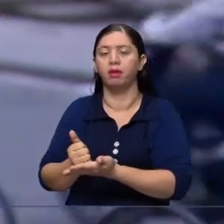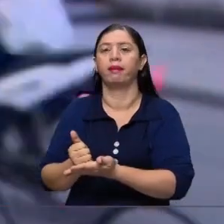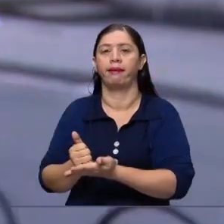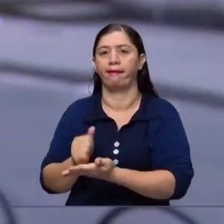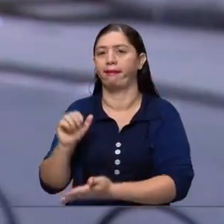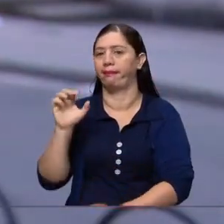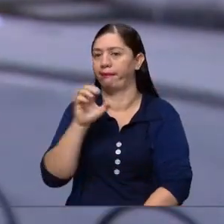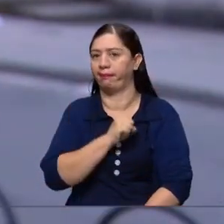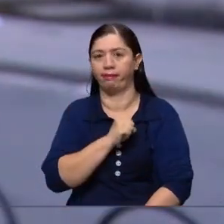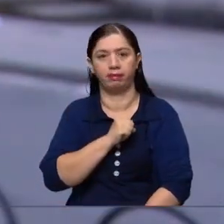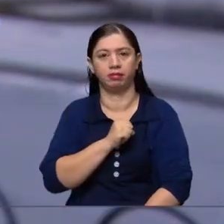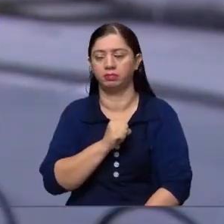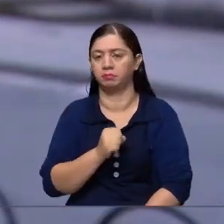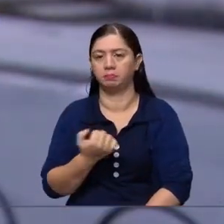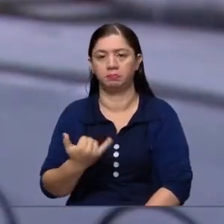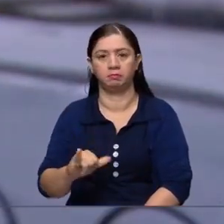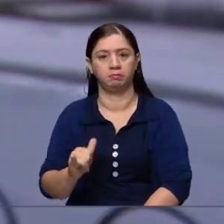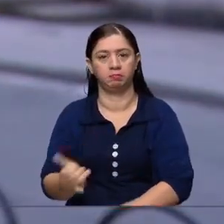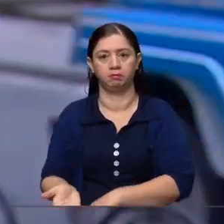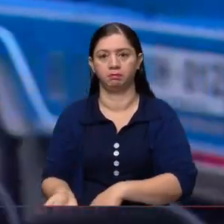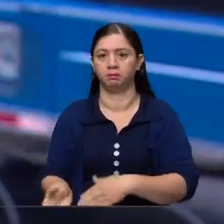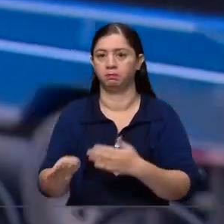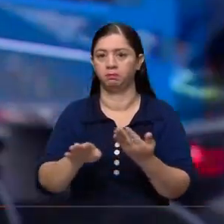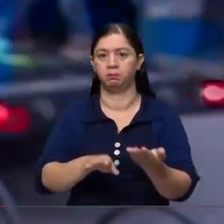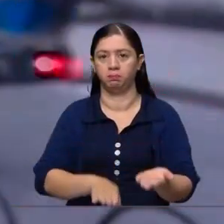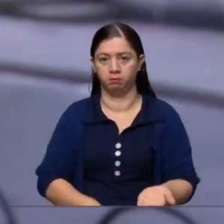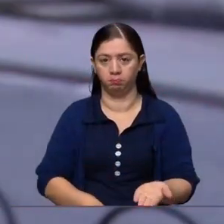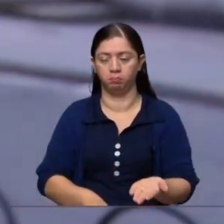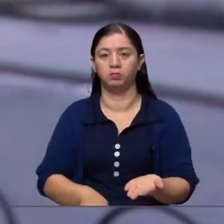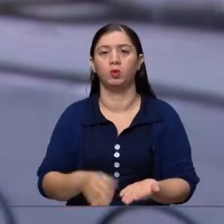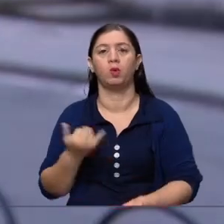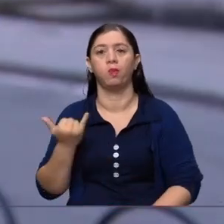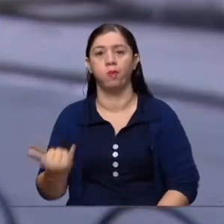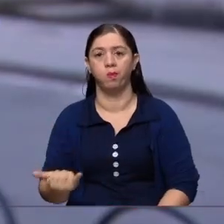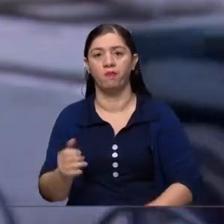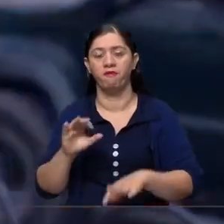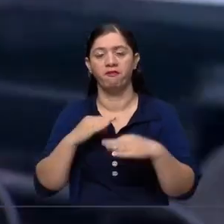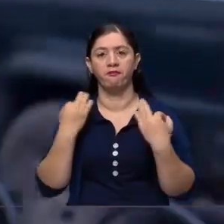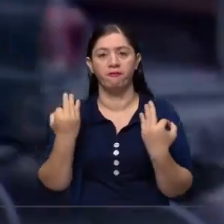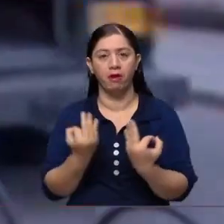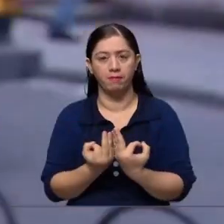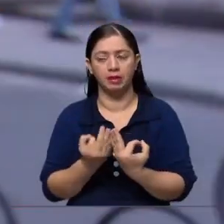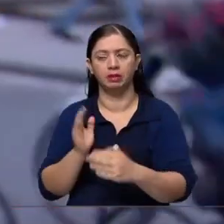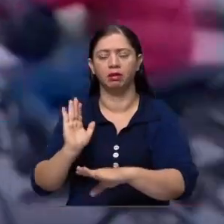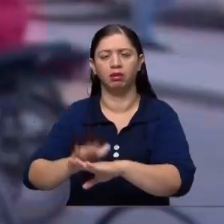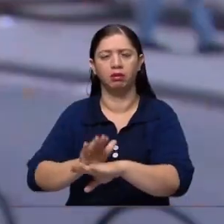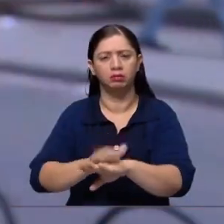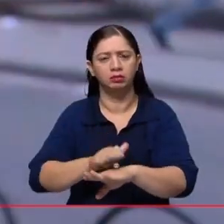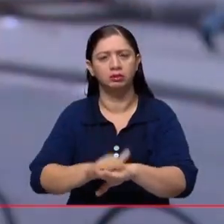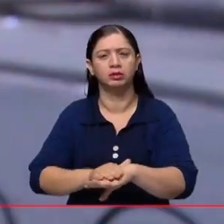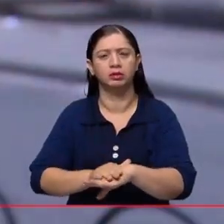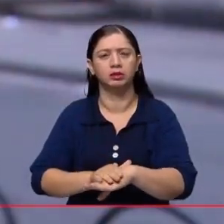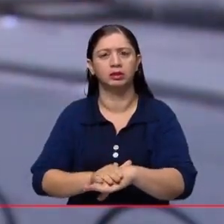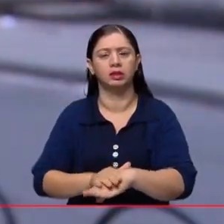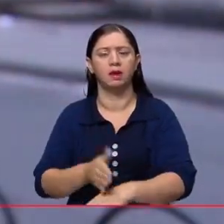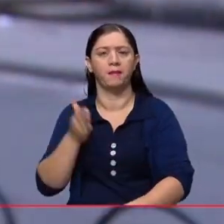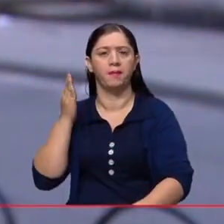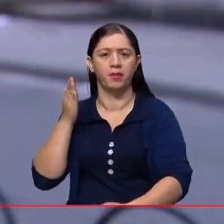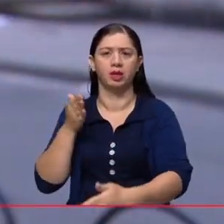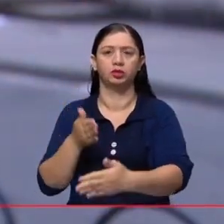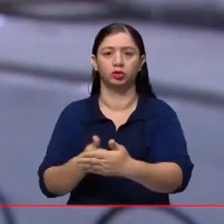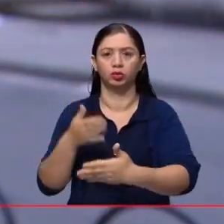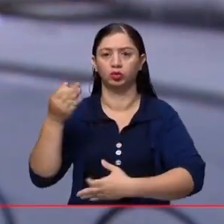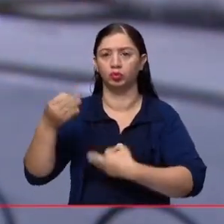cuenta que no tenía ya signos vitales, falleció. La familia ha anunciado que lleva este caso a los